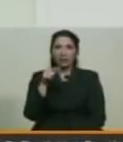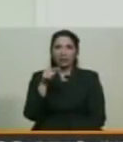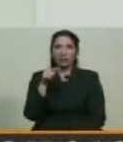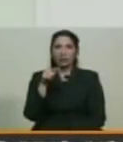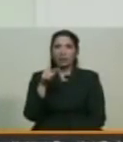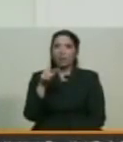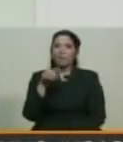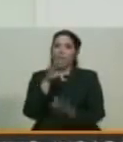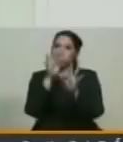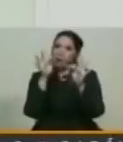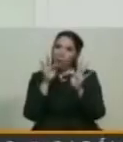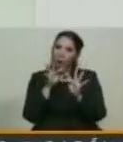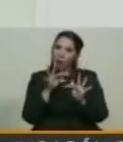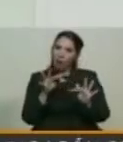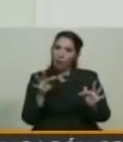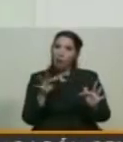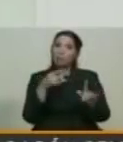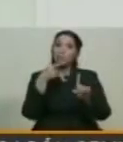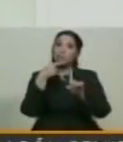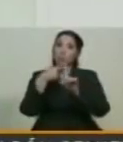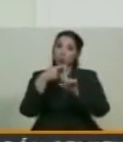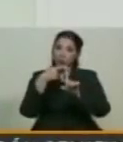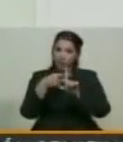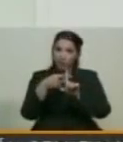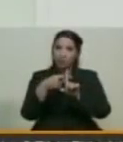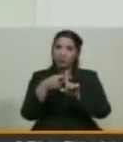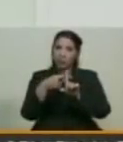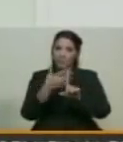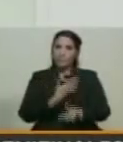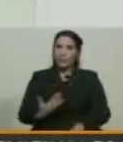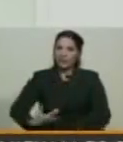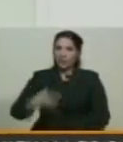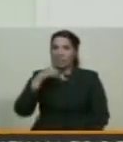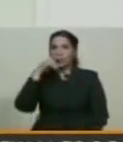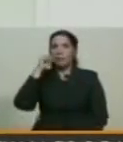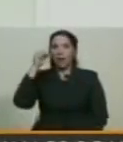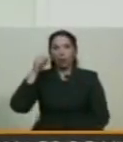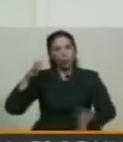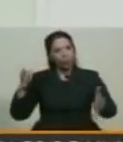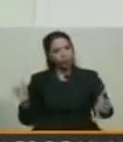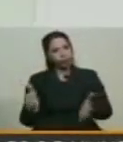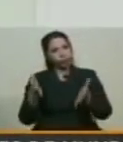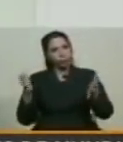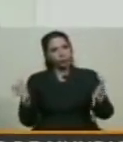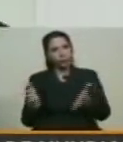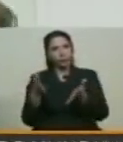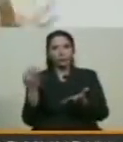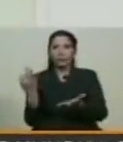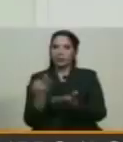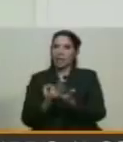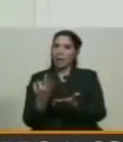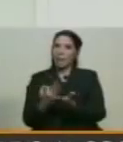nos parece una manera asertiva del presidente Nicolás Maduro de incentivar, pues siempre,